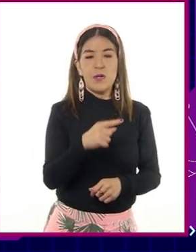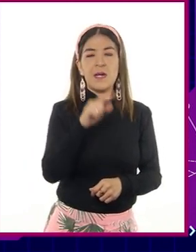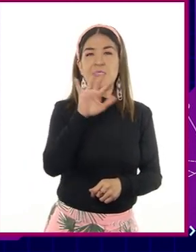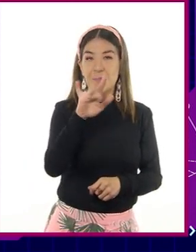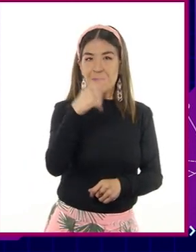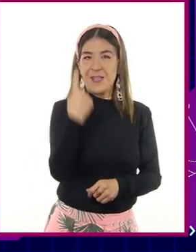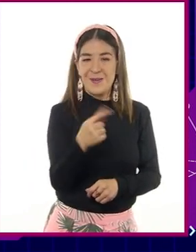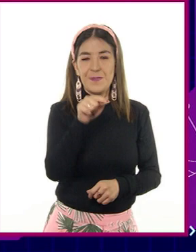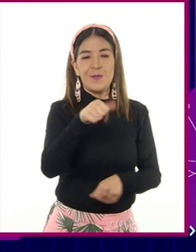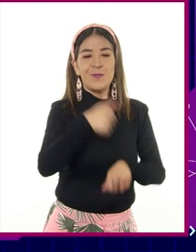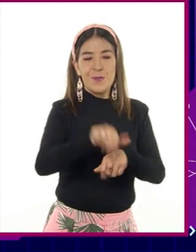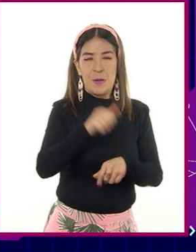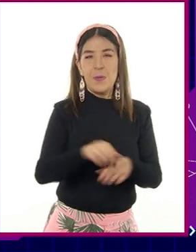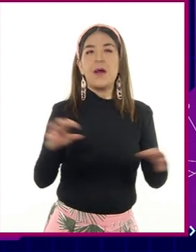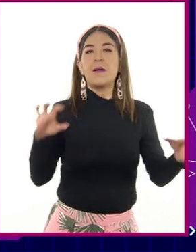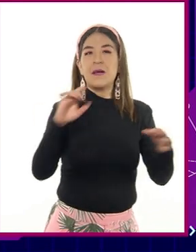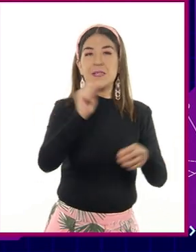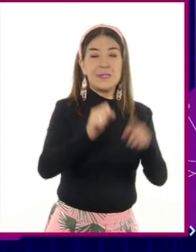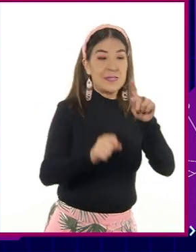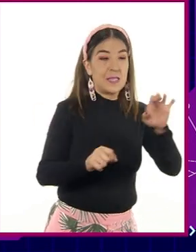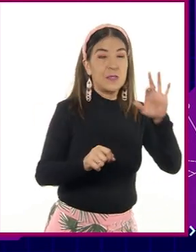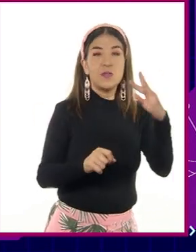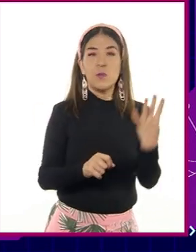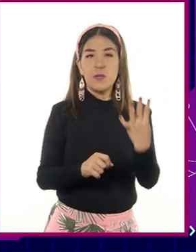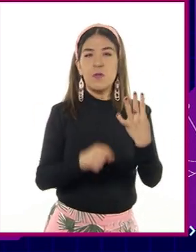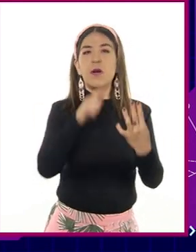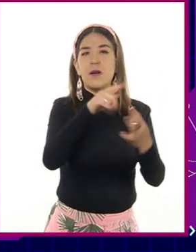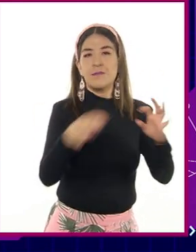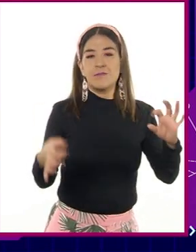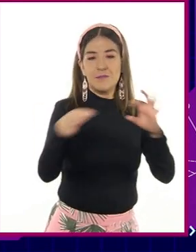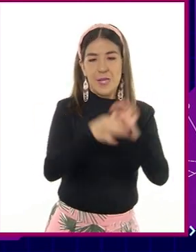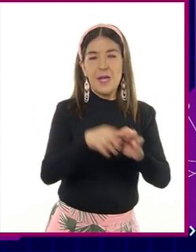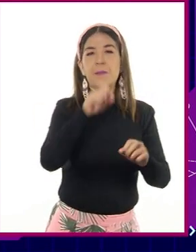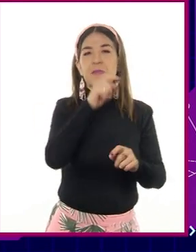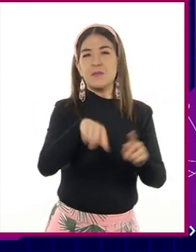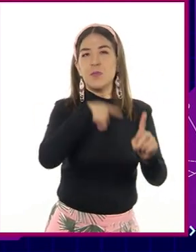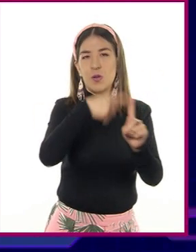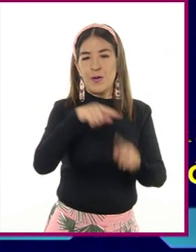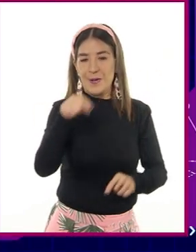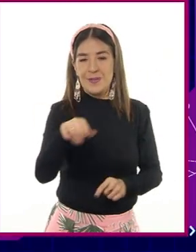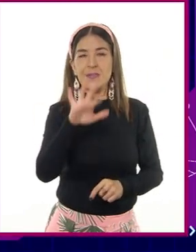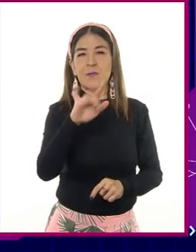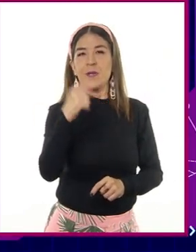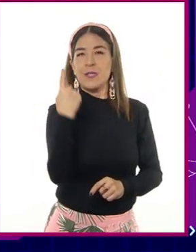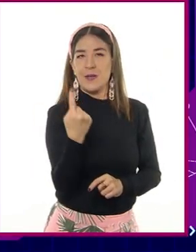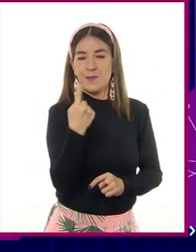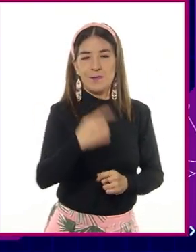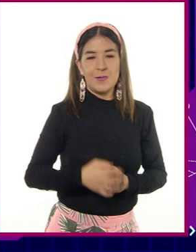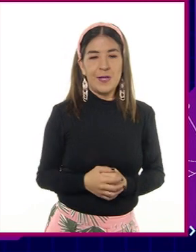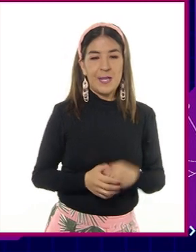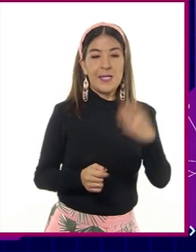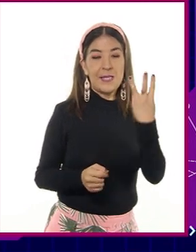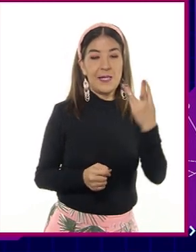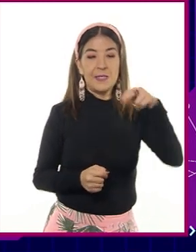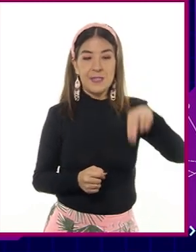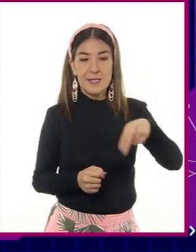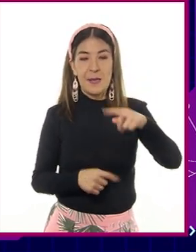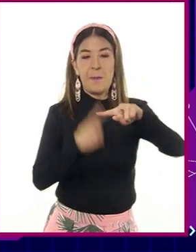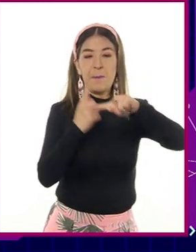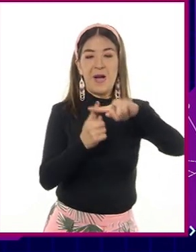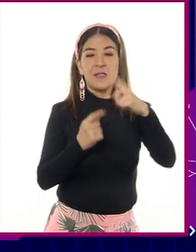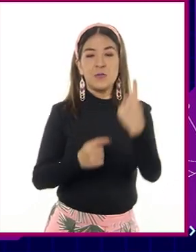entero, quiere decir que el número 154 aparecerá en el lugar 51. 3n más